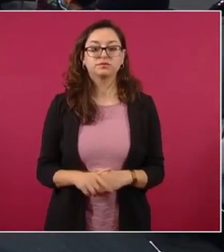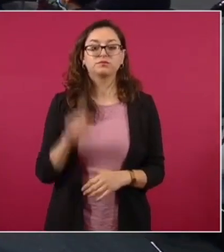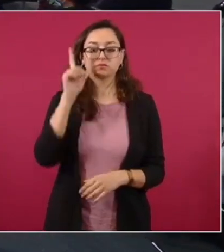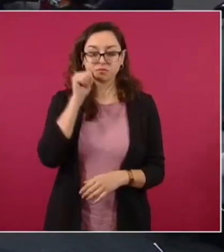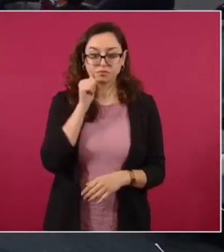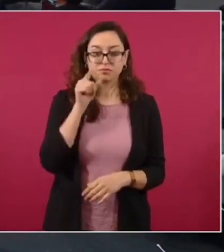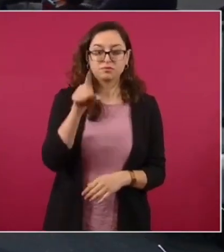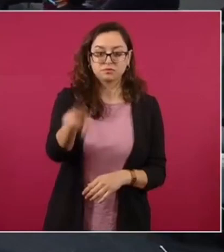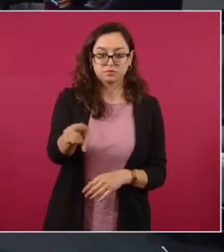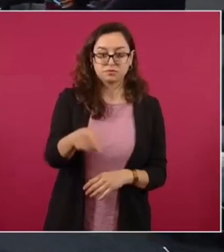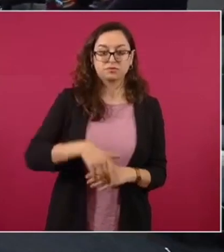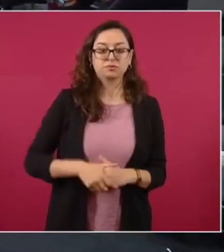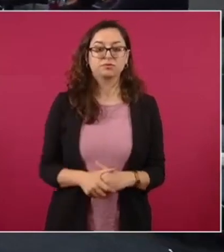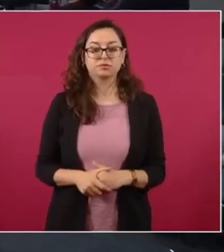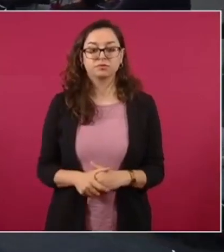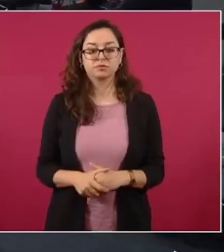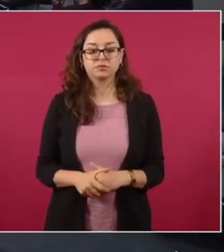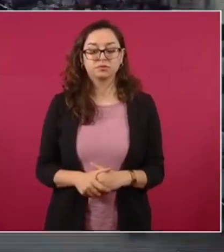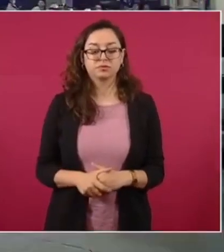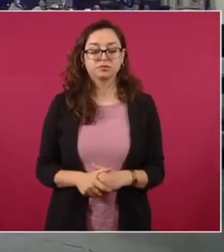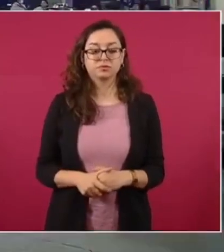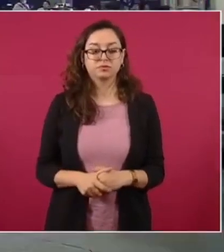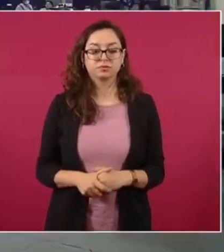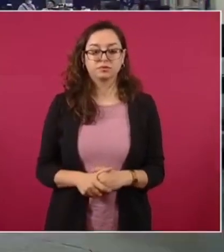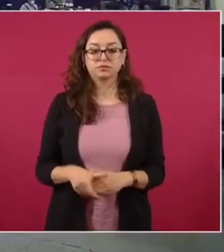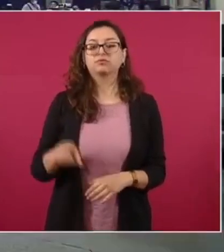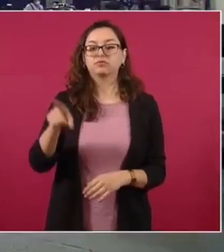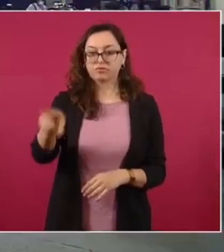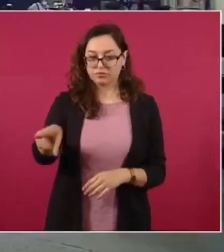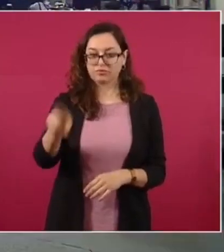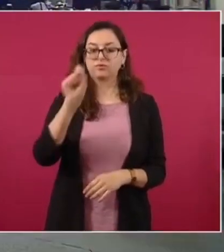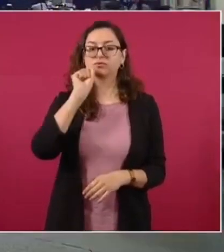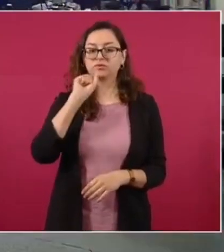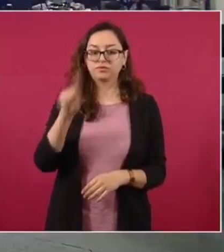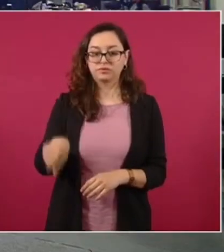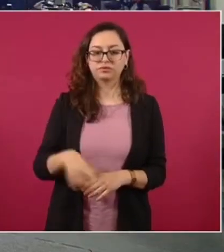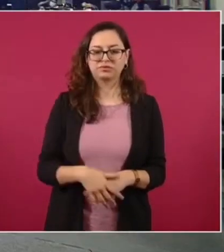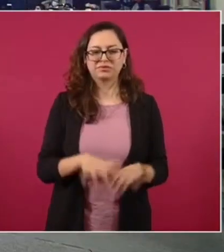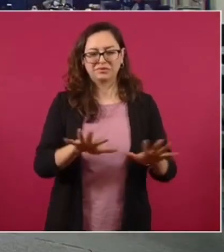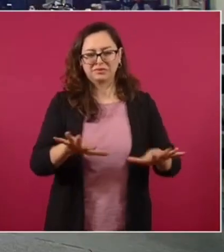Mañana tú. Es que tú también.